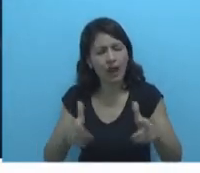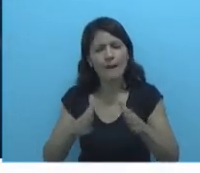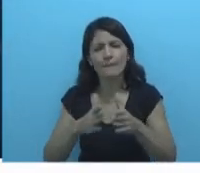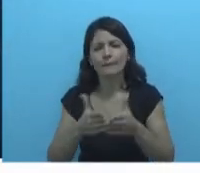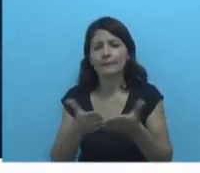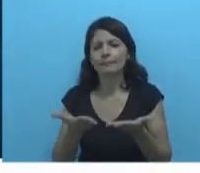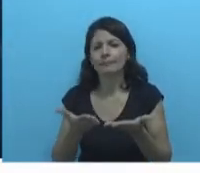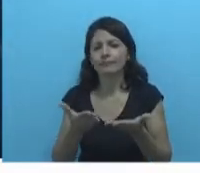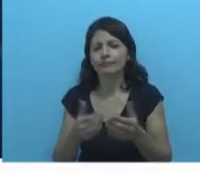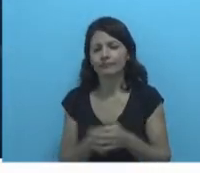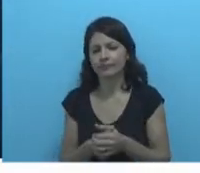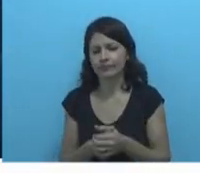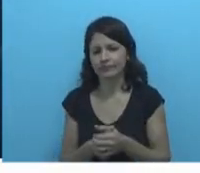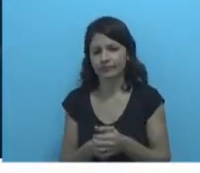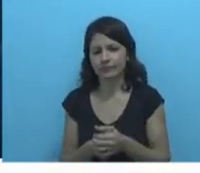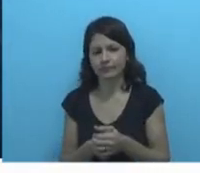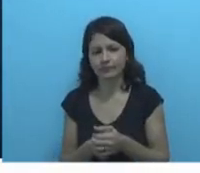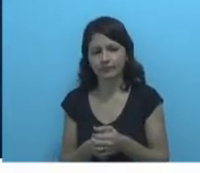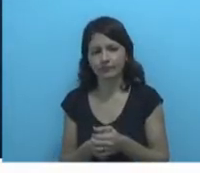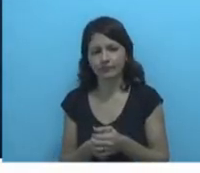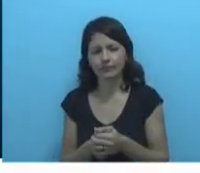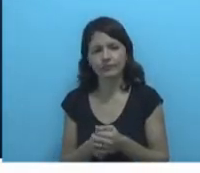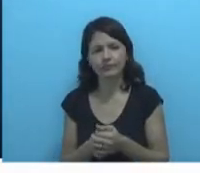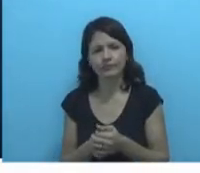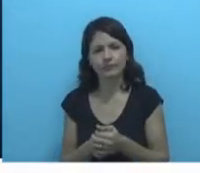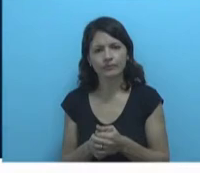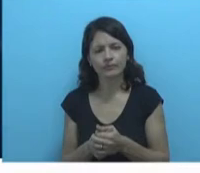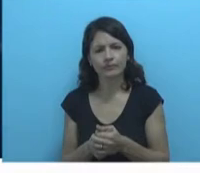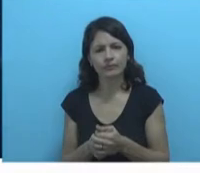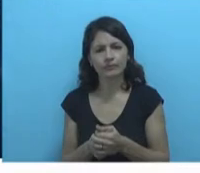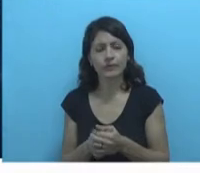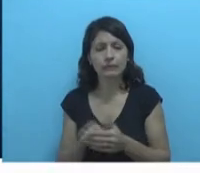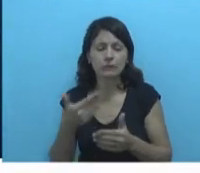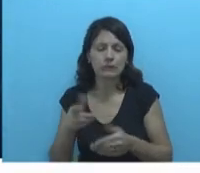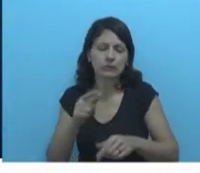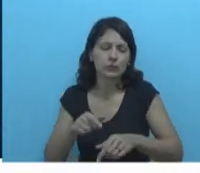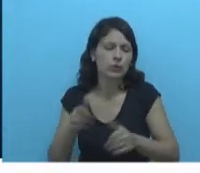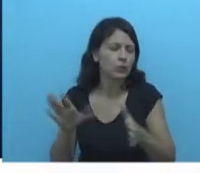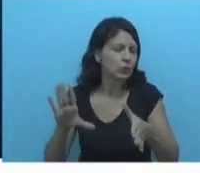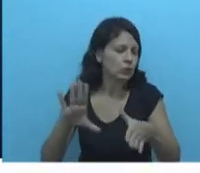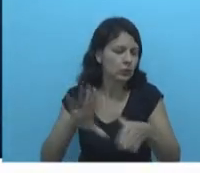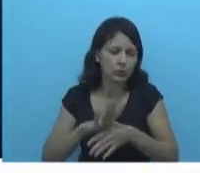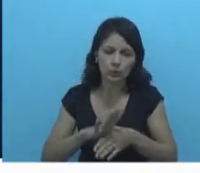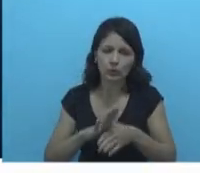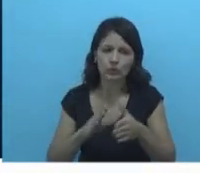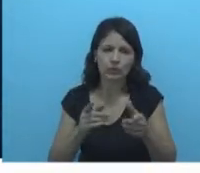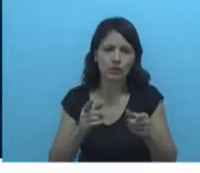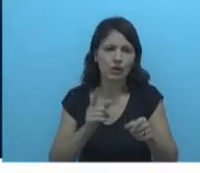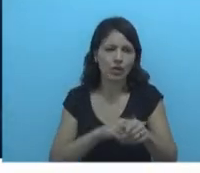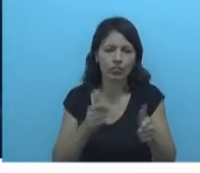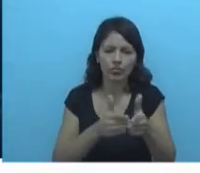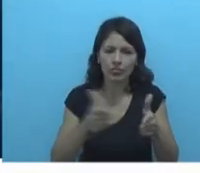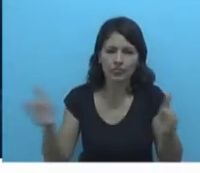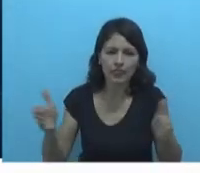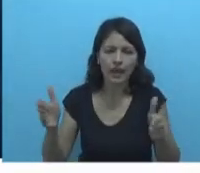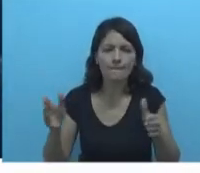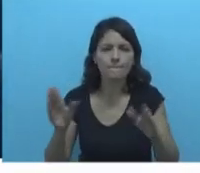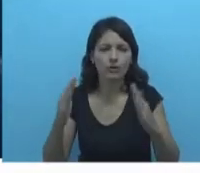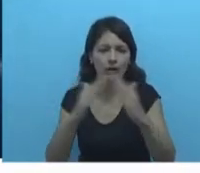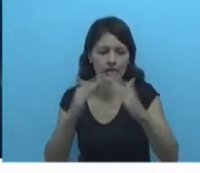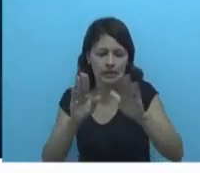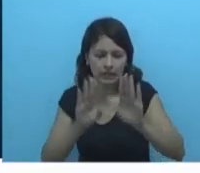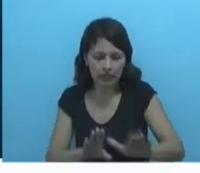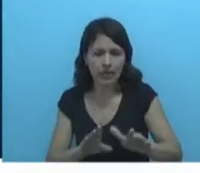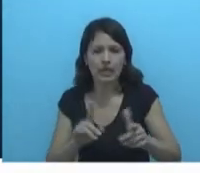acrecentando desmesuradamente. Por esto es que en el marco de la cuarentena, con las nuevas medidas que se han dispuesto y